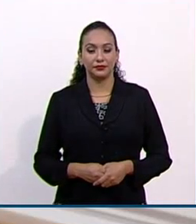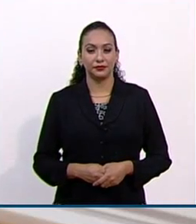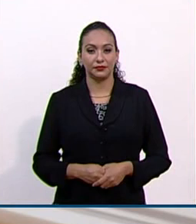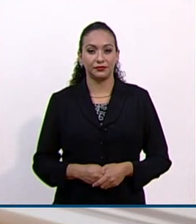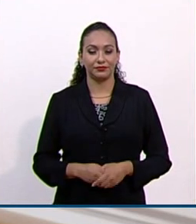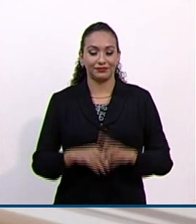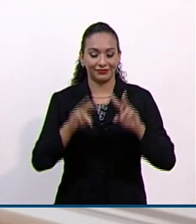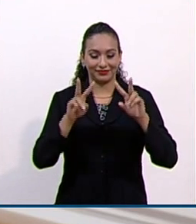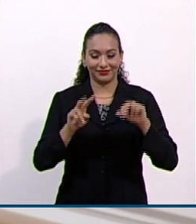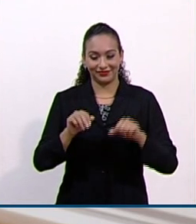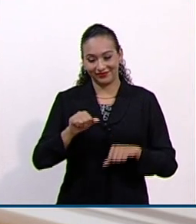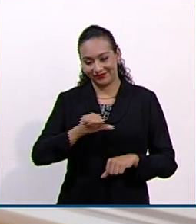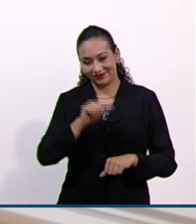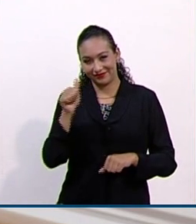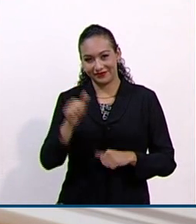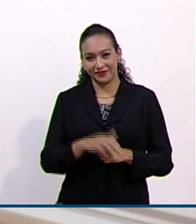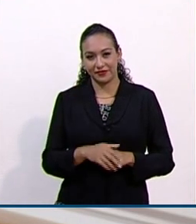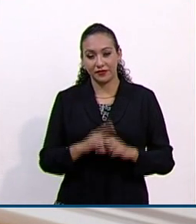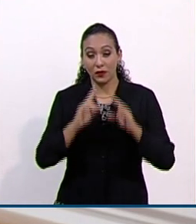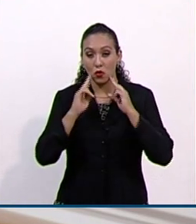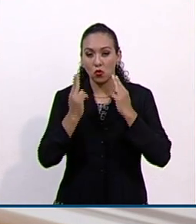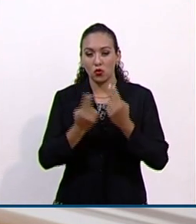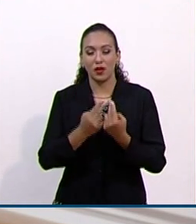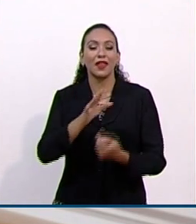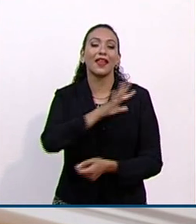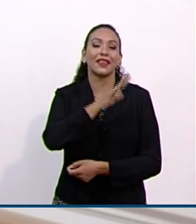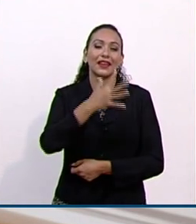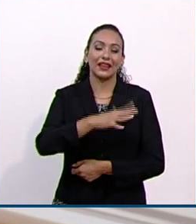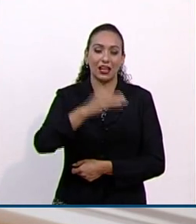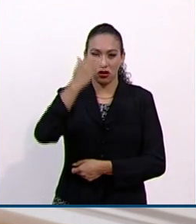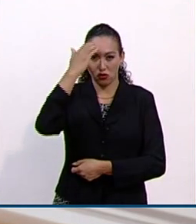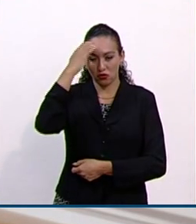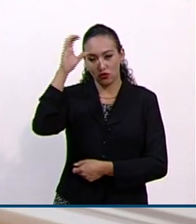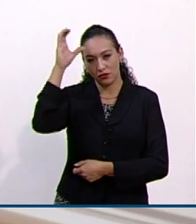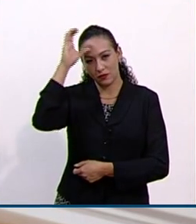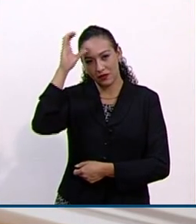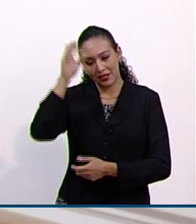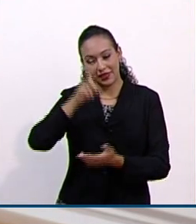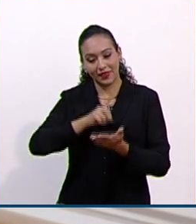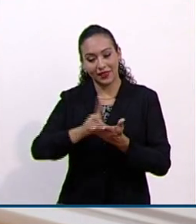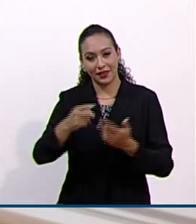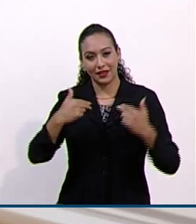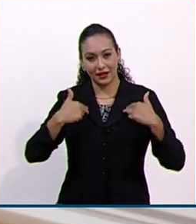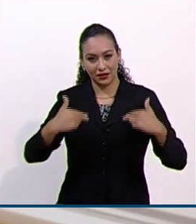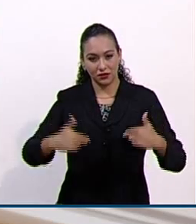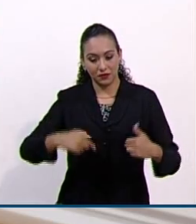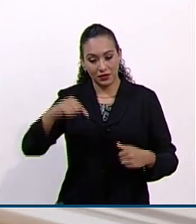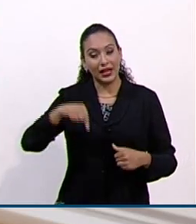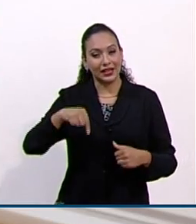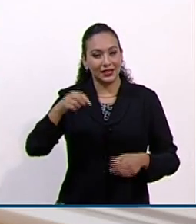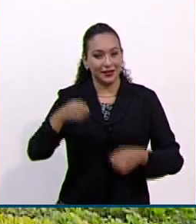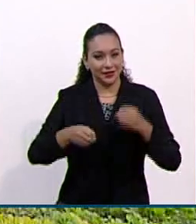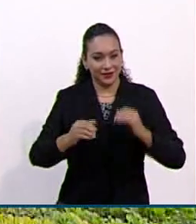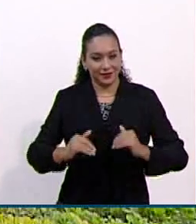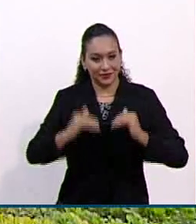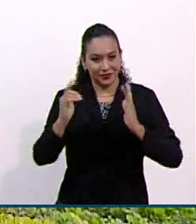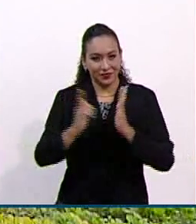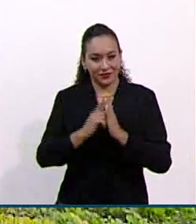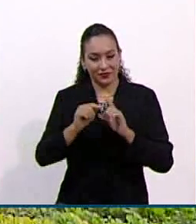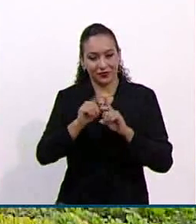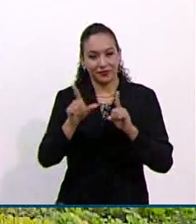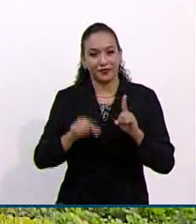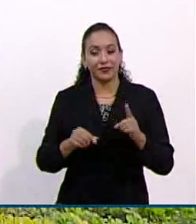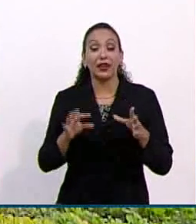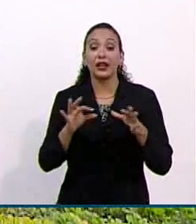Y en más temas, la Unidad General de Conocimiento Científico y Derechos Humanos de la Suprema Corte explicó cuáles son las funciones